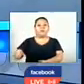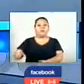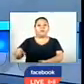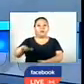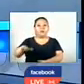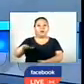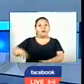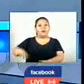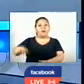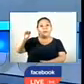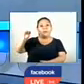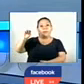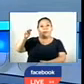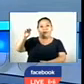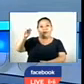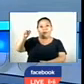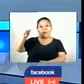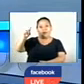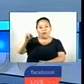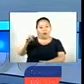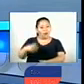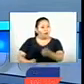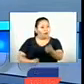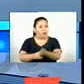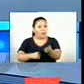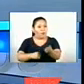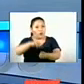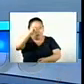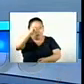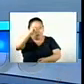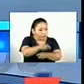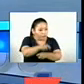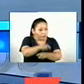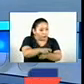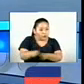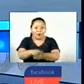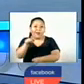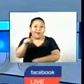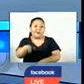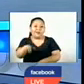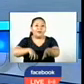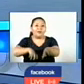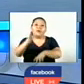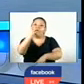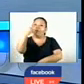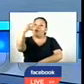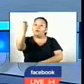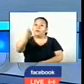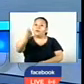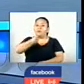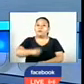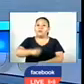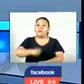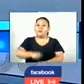realizó una mega jordada de reforestación Esto en el departamento de Huachapán Néstor Vázquez nos amplía la información